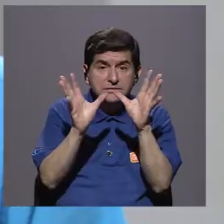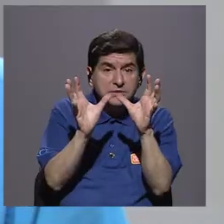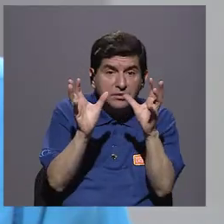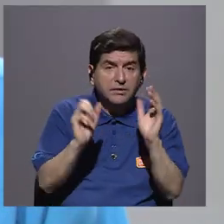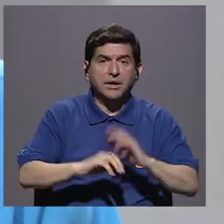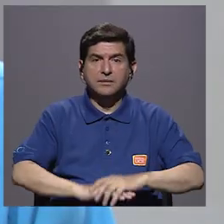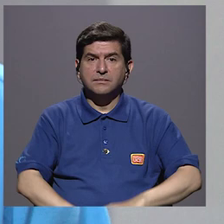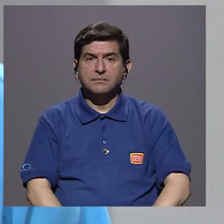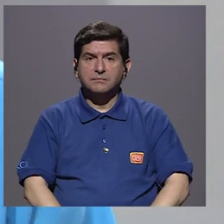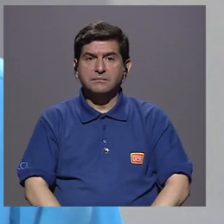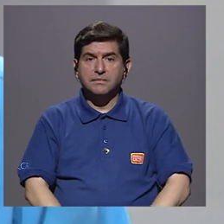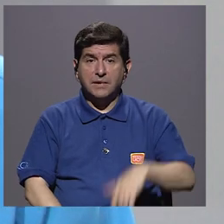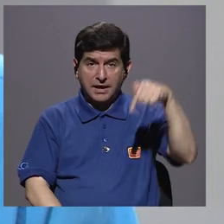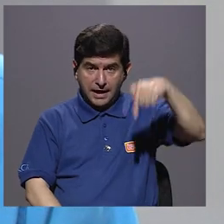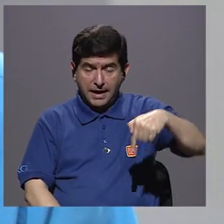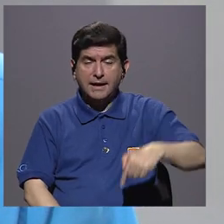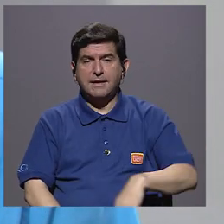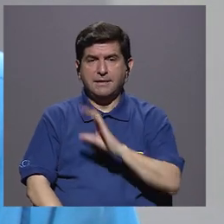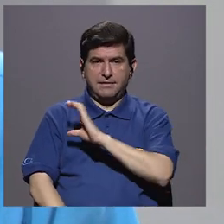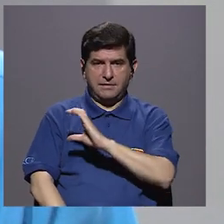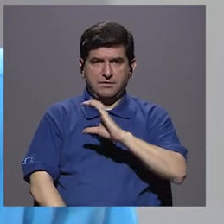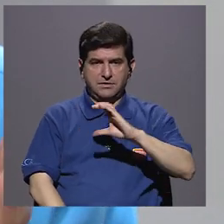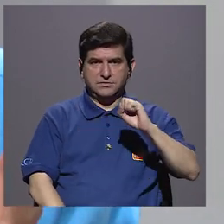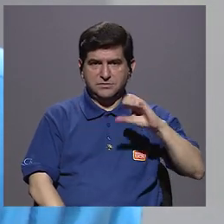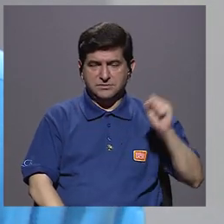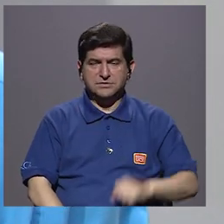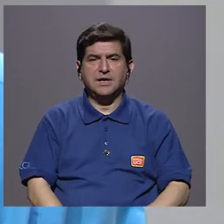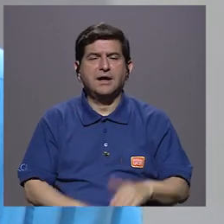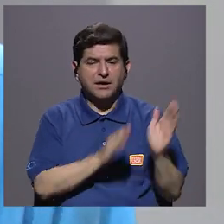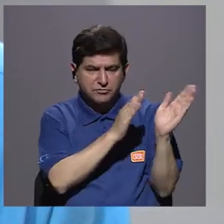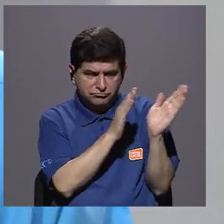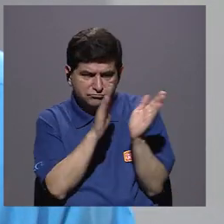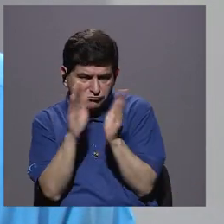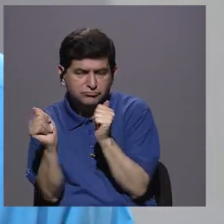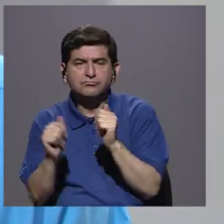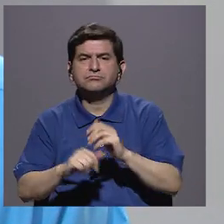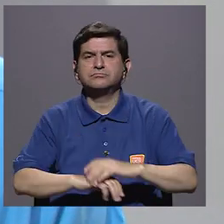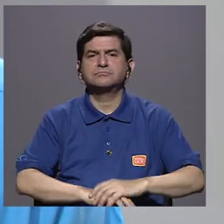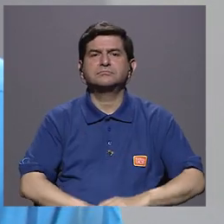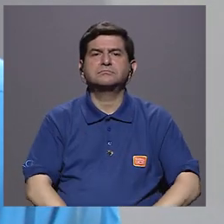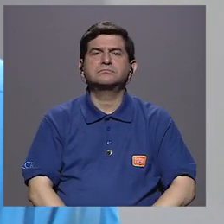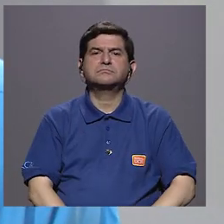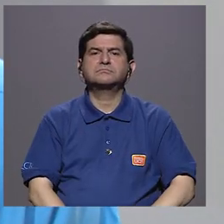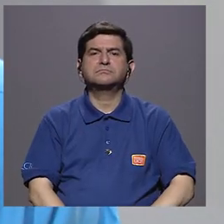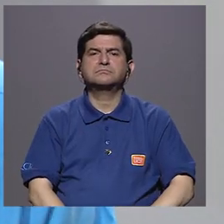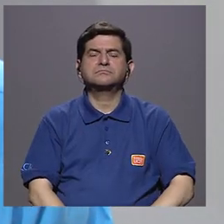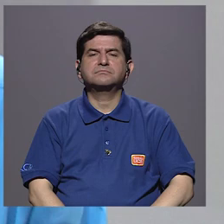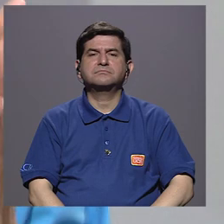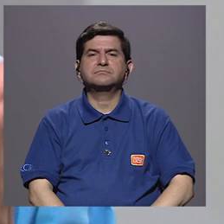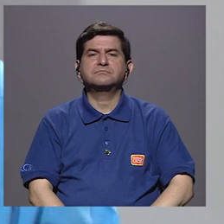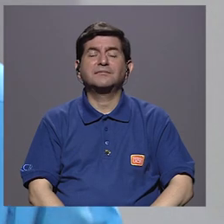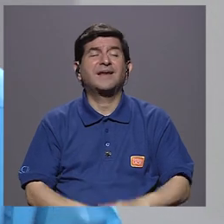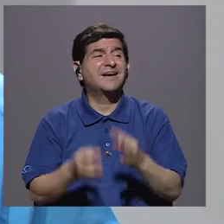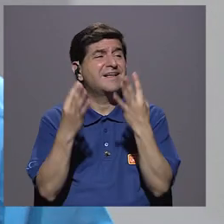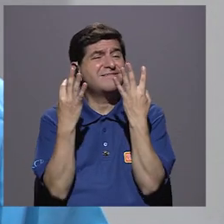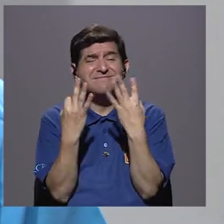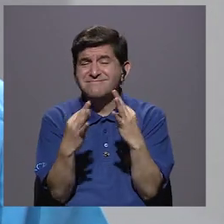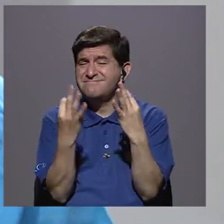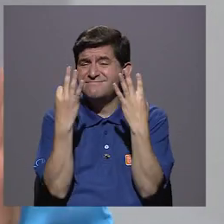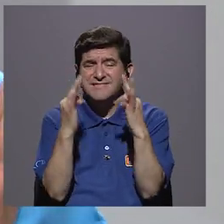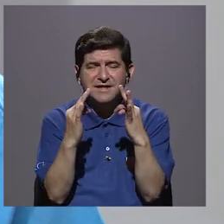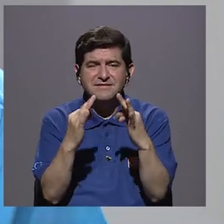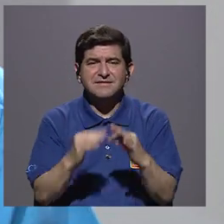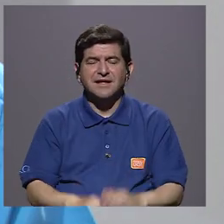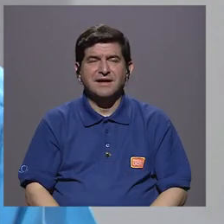aquí estamos, en la caja estamos tratando de ordenar esto. Entonces, tratamos de